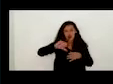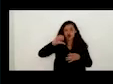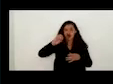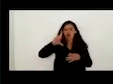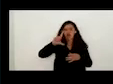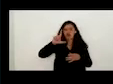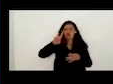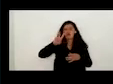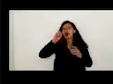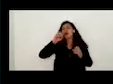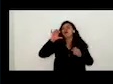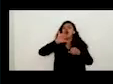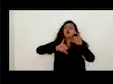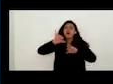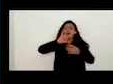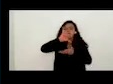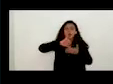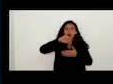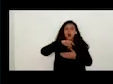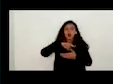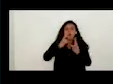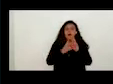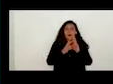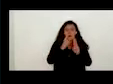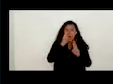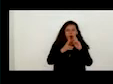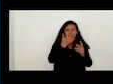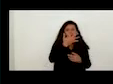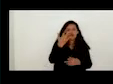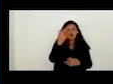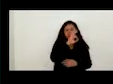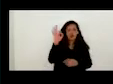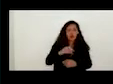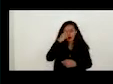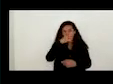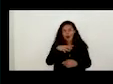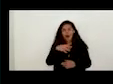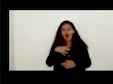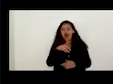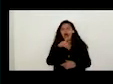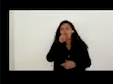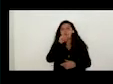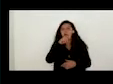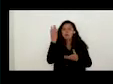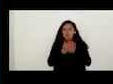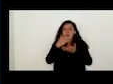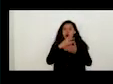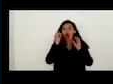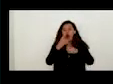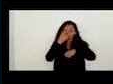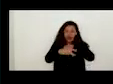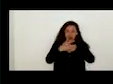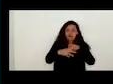vegetal, 50 gramos de pechuga en trozos o algún queso. Y con esto tenemos un plato